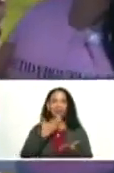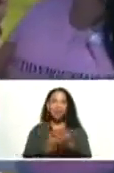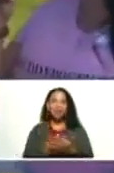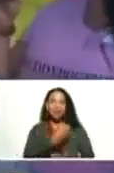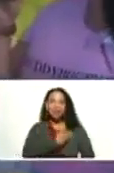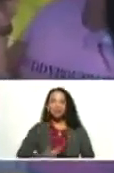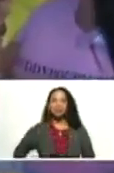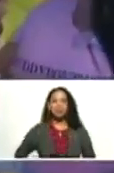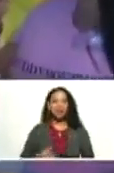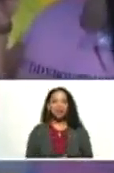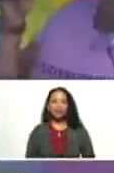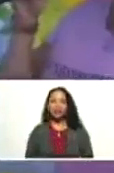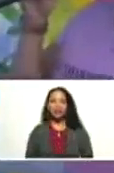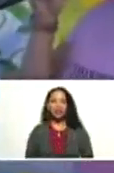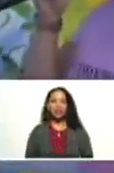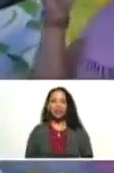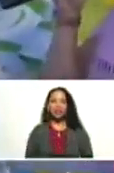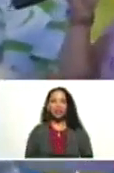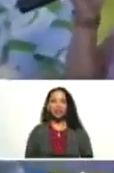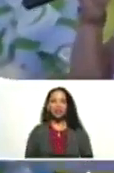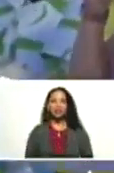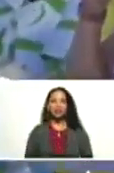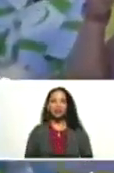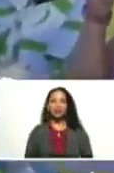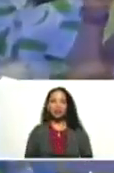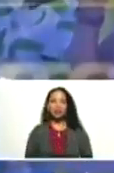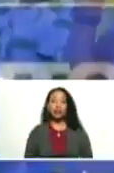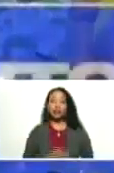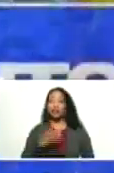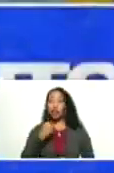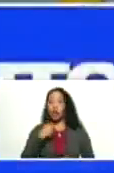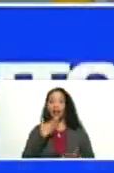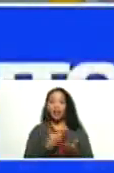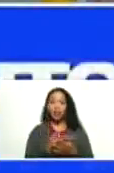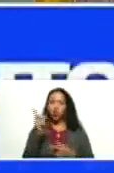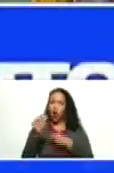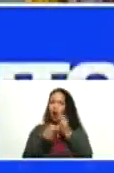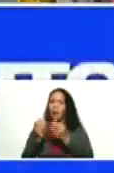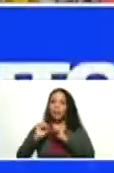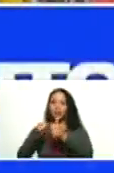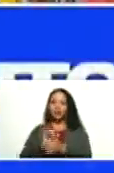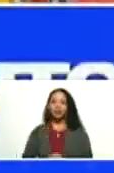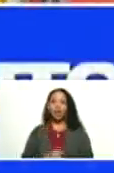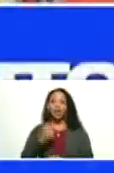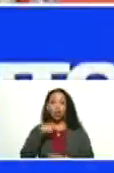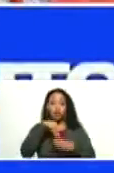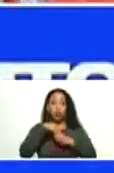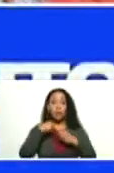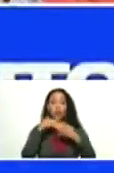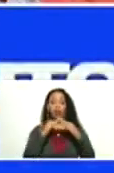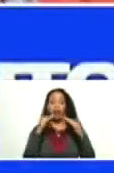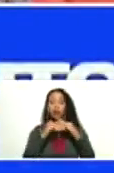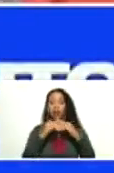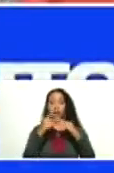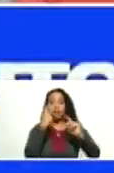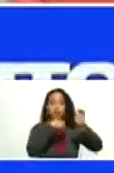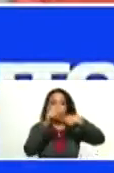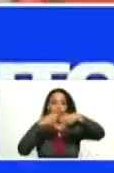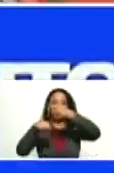presidente de calidad máxima, ¿verdad? Estamos agradecidos, demasiado agradecidos. ¿Cómo empezaste tu emprendimiento? Desde mi casa, vendiendo,